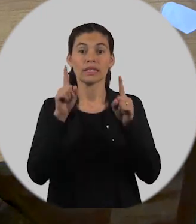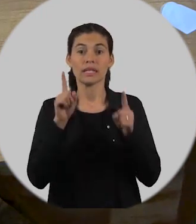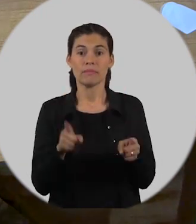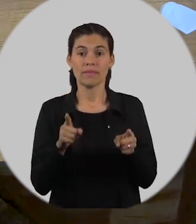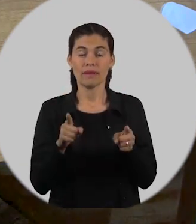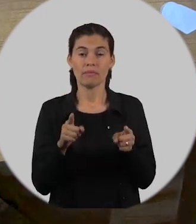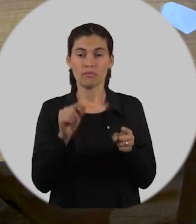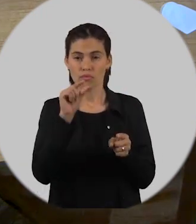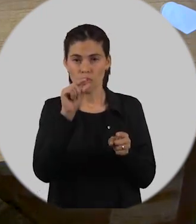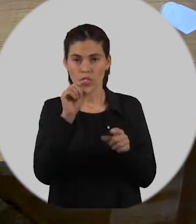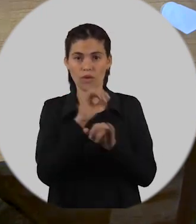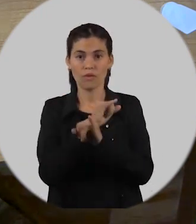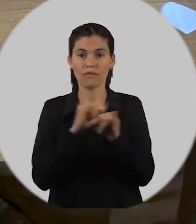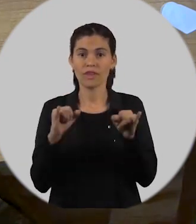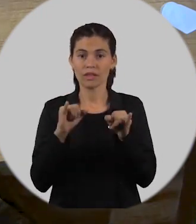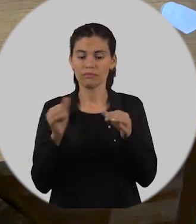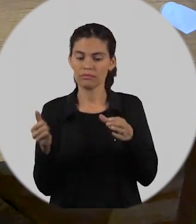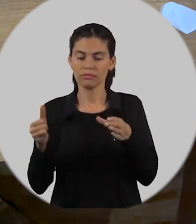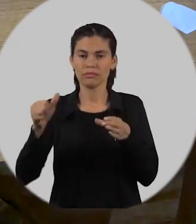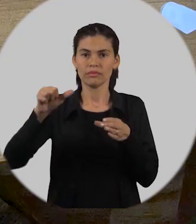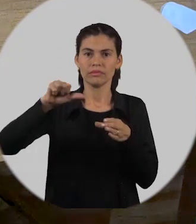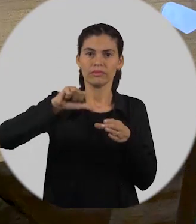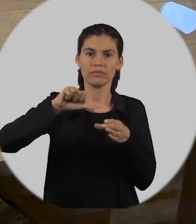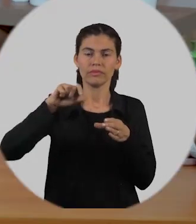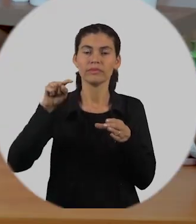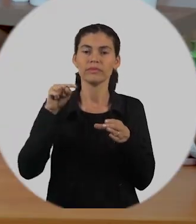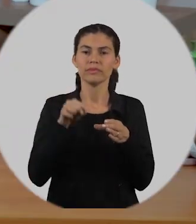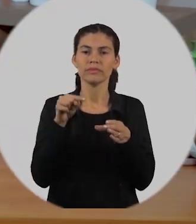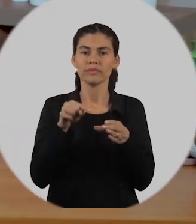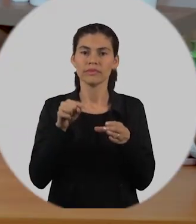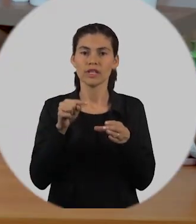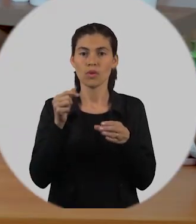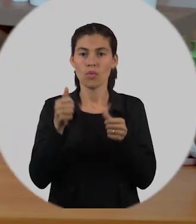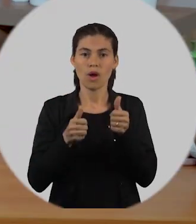Y por último, le vamos a agregar